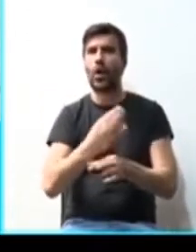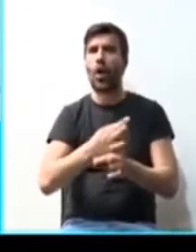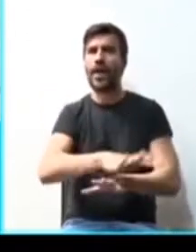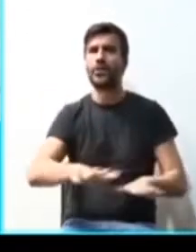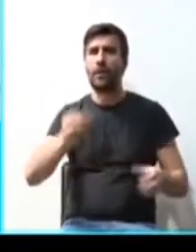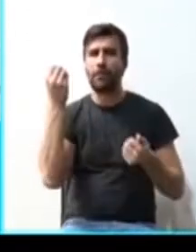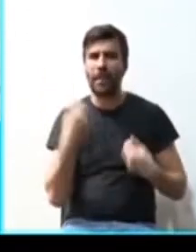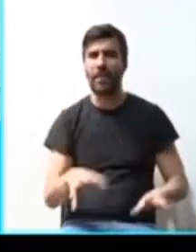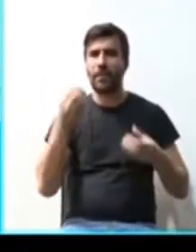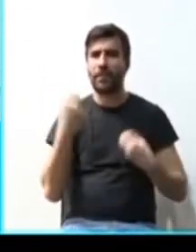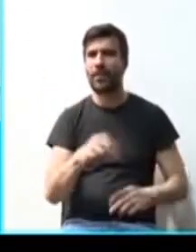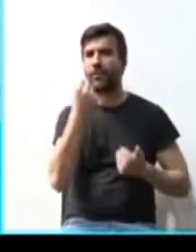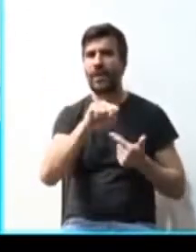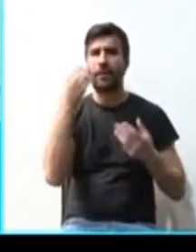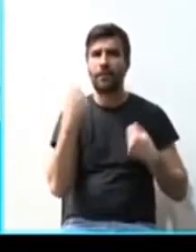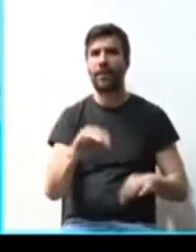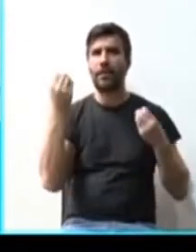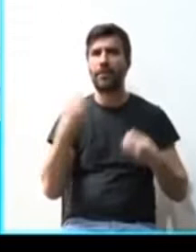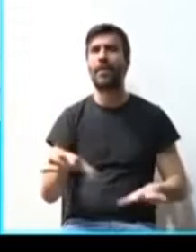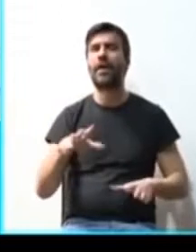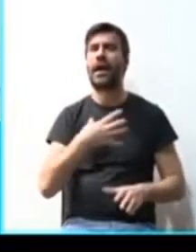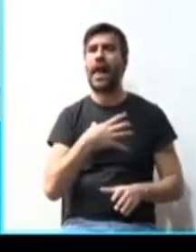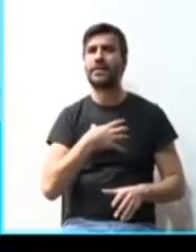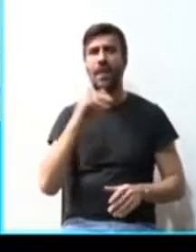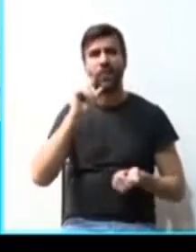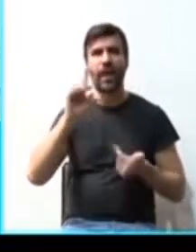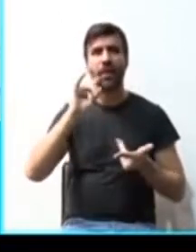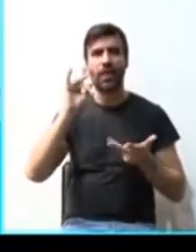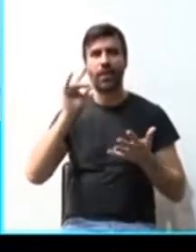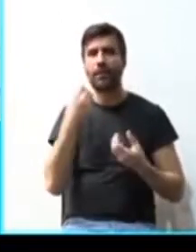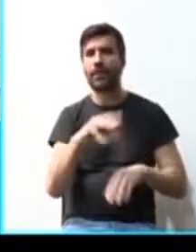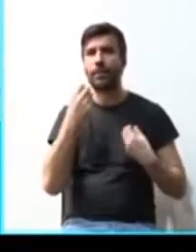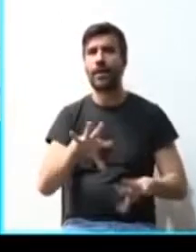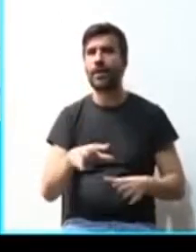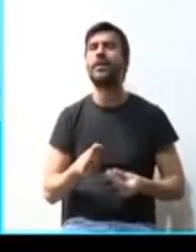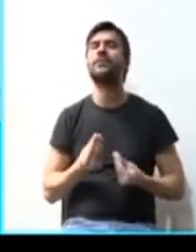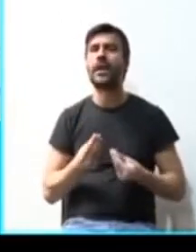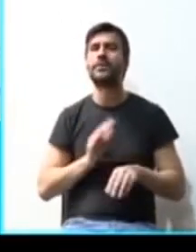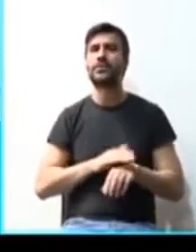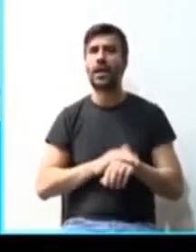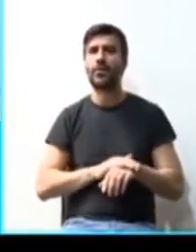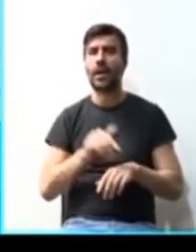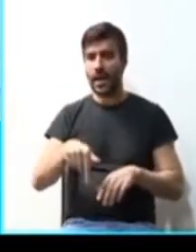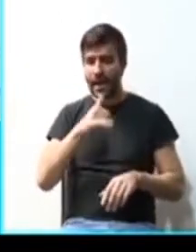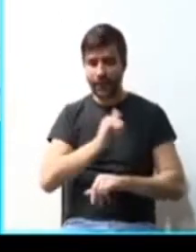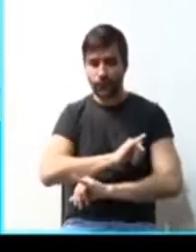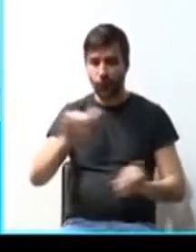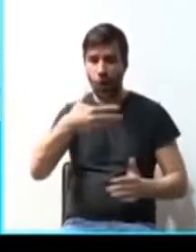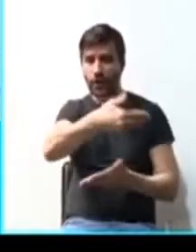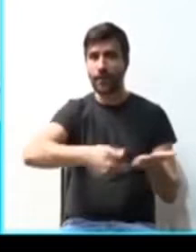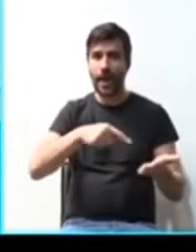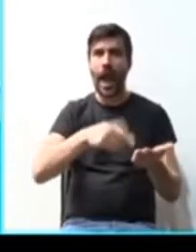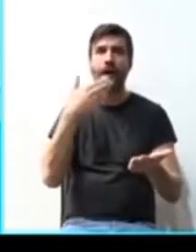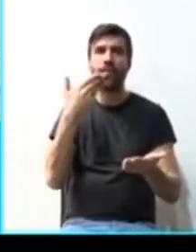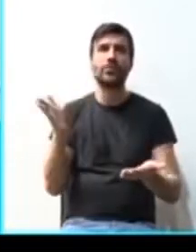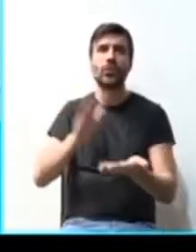momentos no pueden funcionar? Y es necesario que este pedido de informes, que concretamente habla de los 7 colegios que en